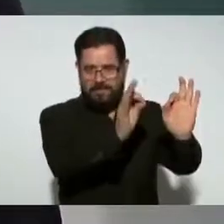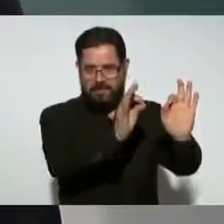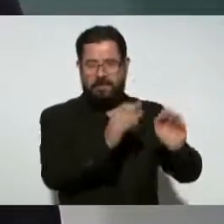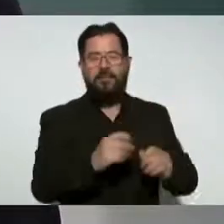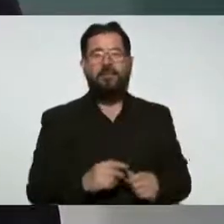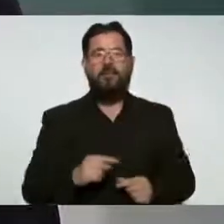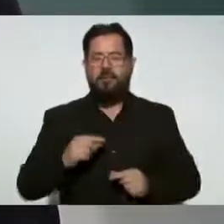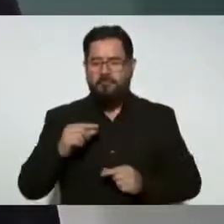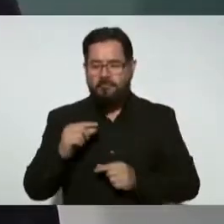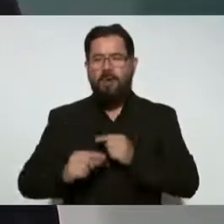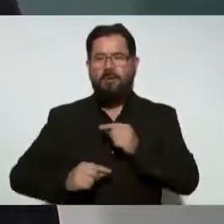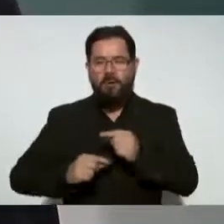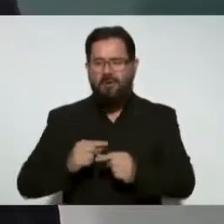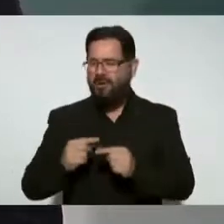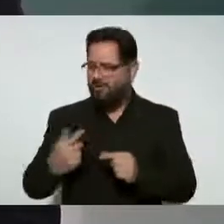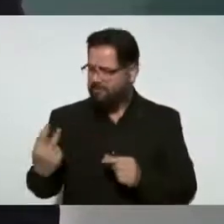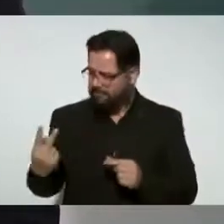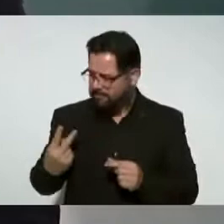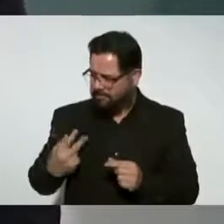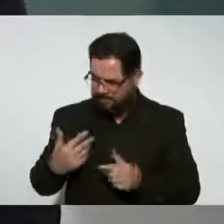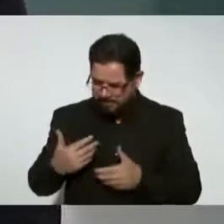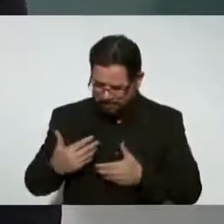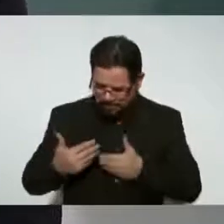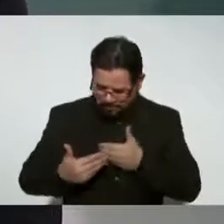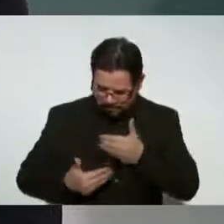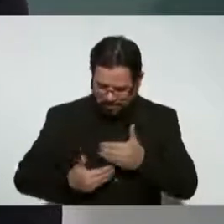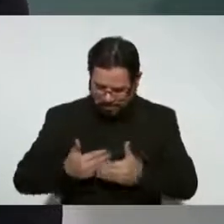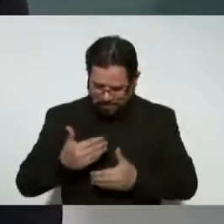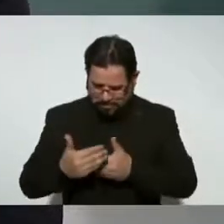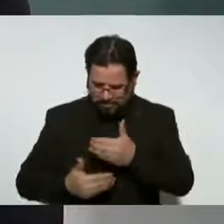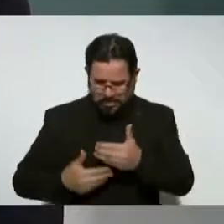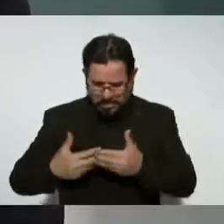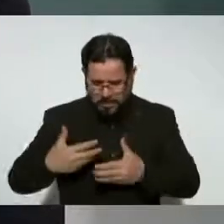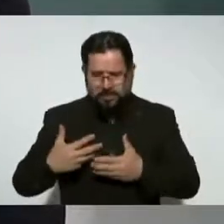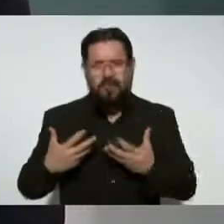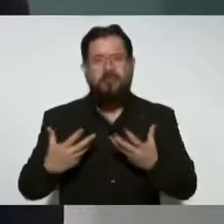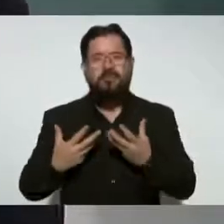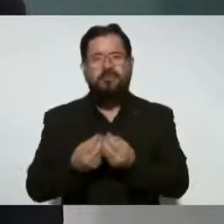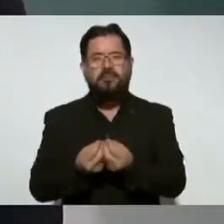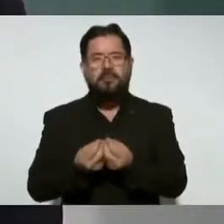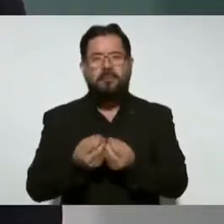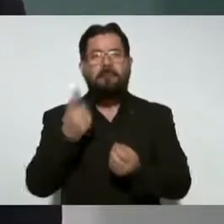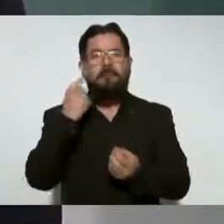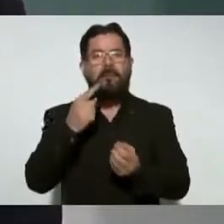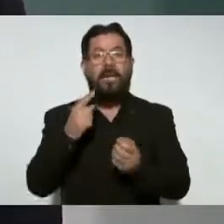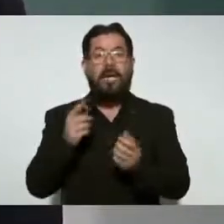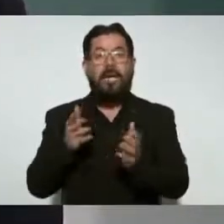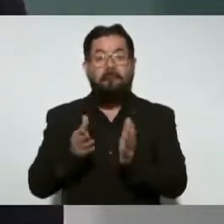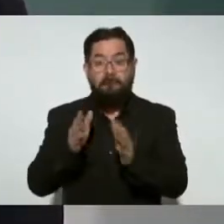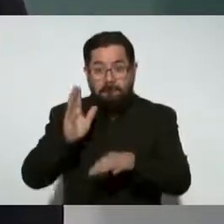avanzando en infraestructura para la salud,